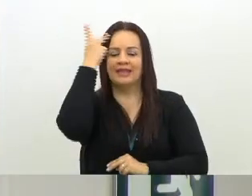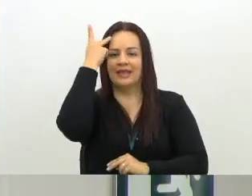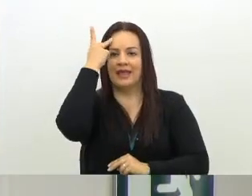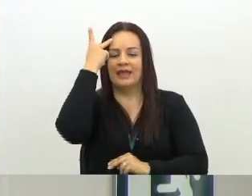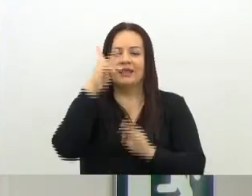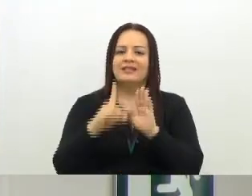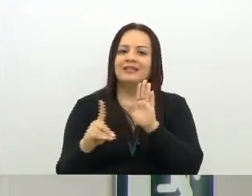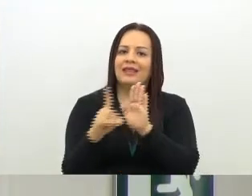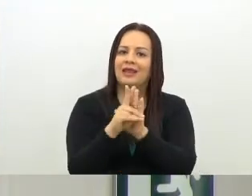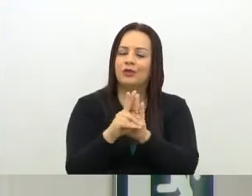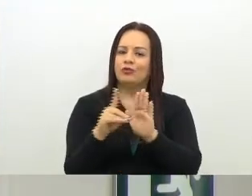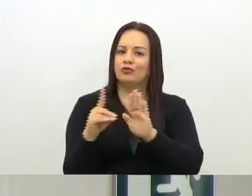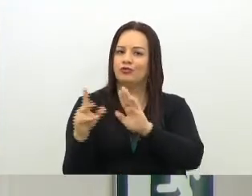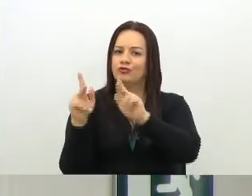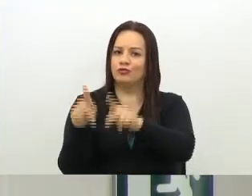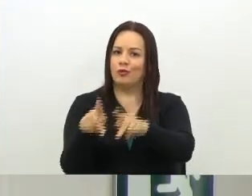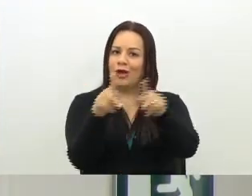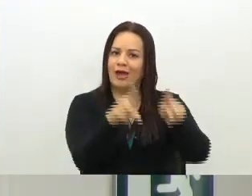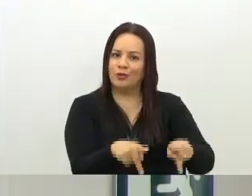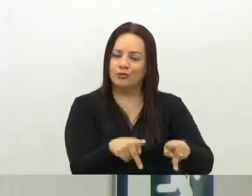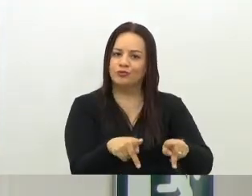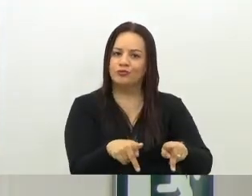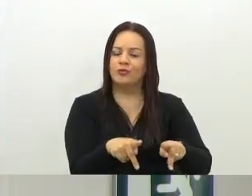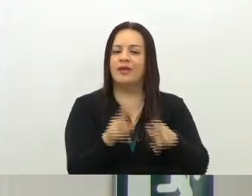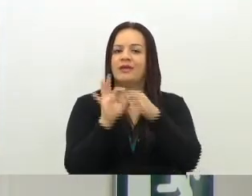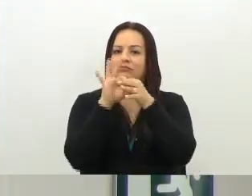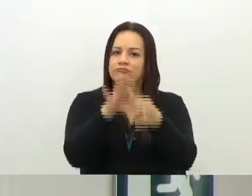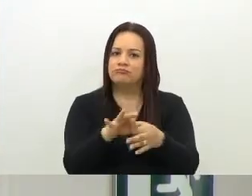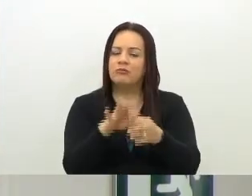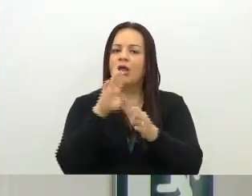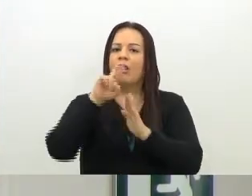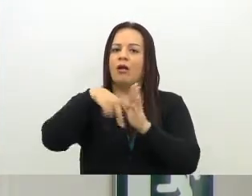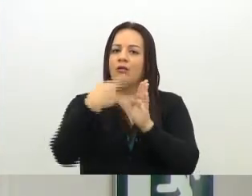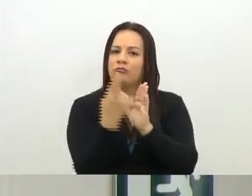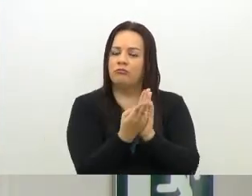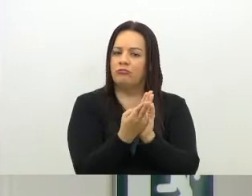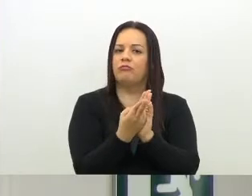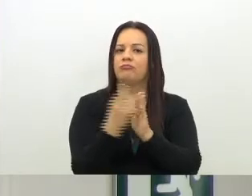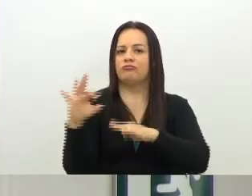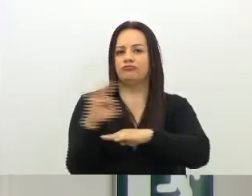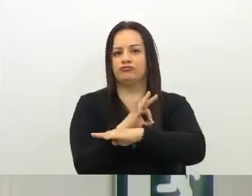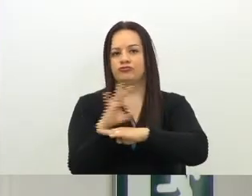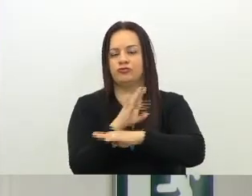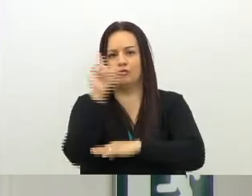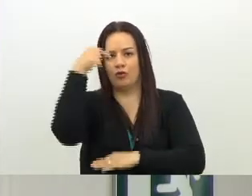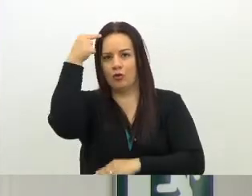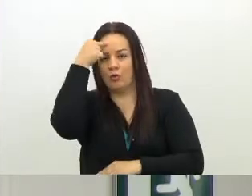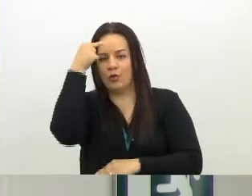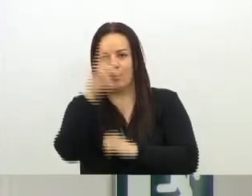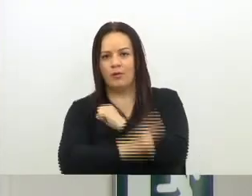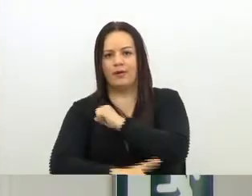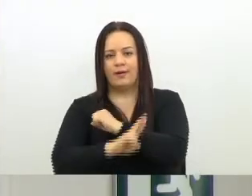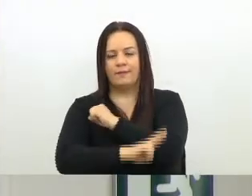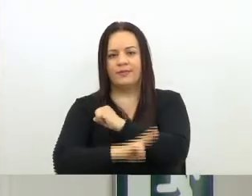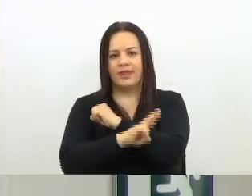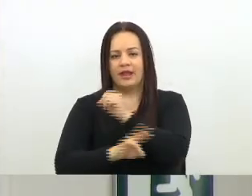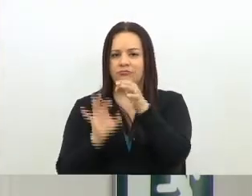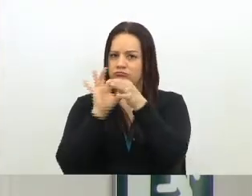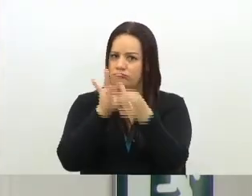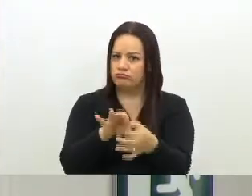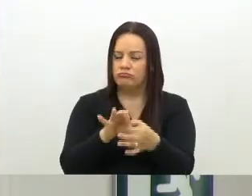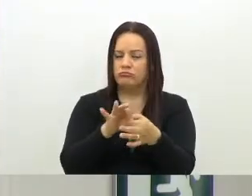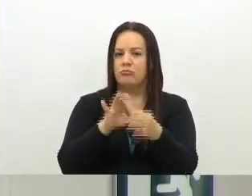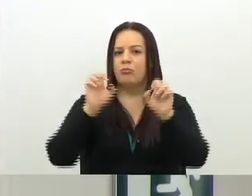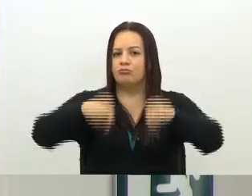de los ciudadanos, en cuanto al papel y función del Gobierno de la República, en cuanto a la capacidad